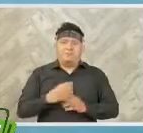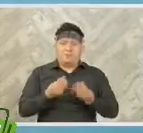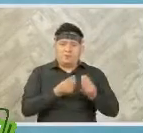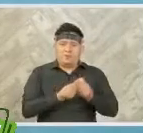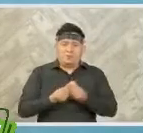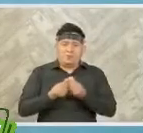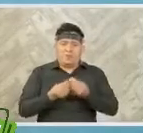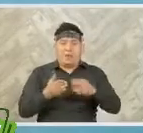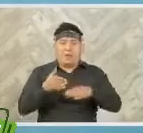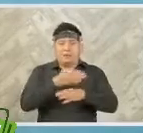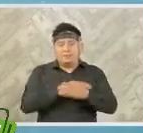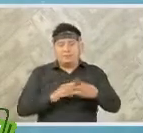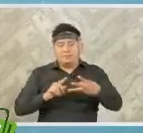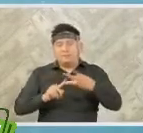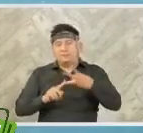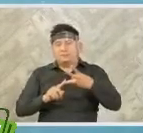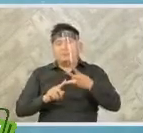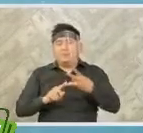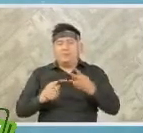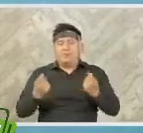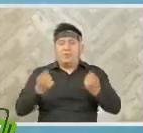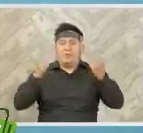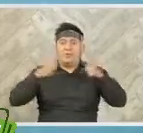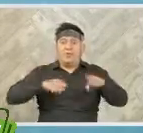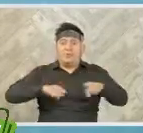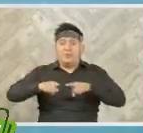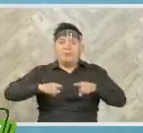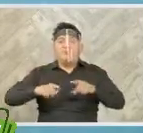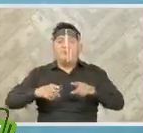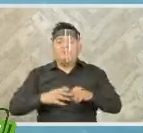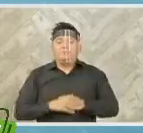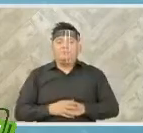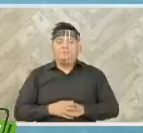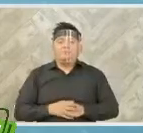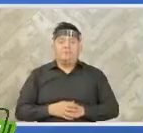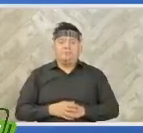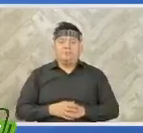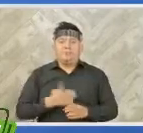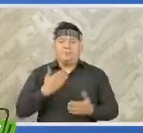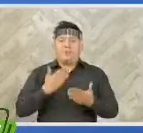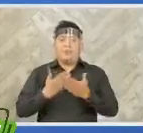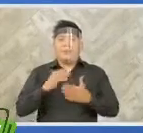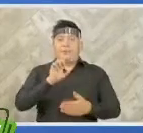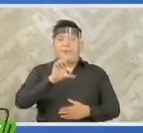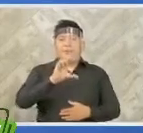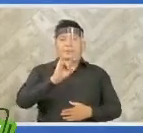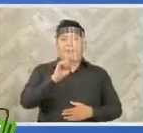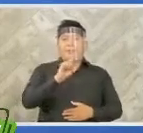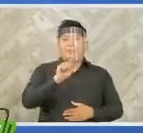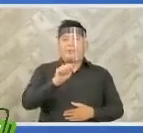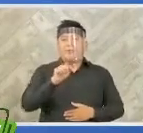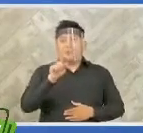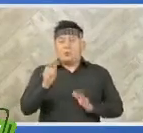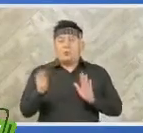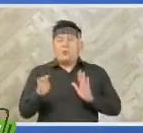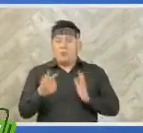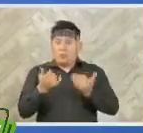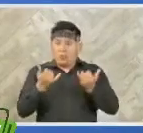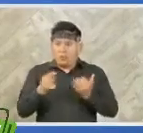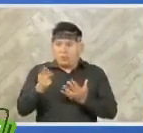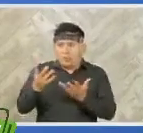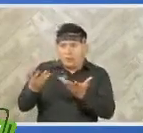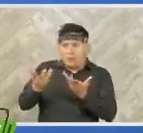de la línea 3, en temas de productividad y de competitividad. Muchísimas gracias, Elisa. Y tú acabas de tocar un punto